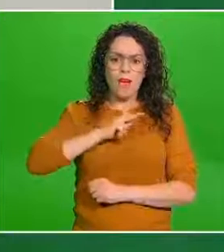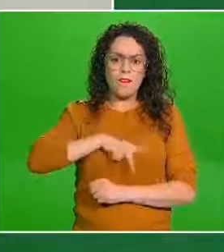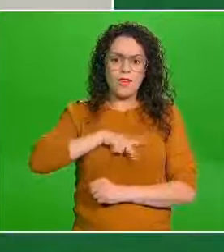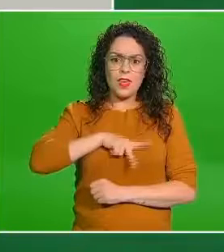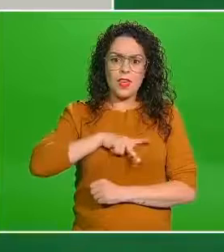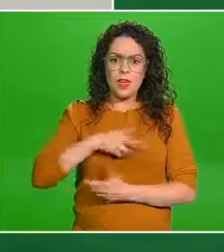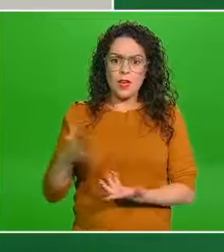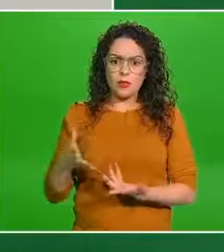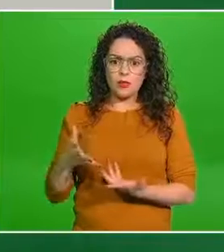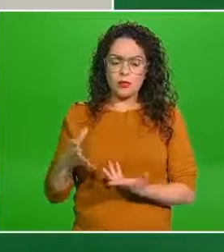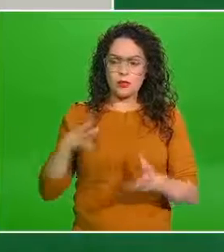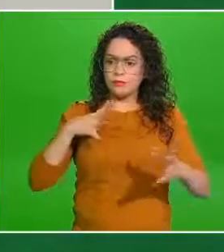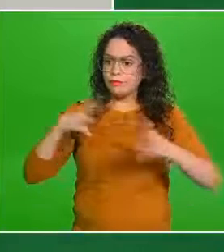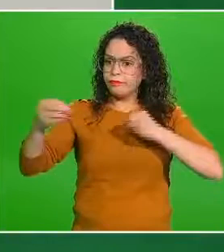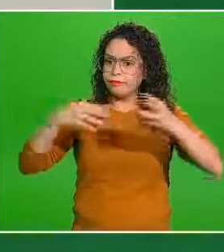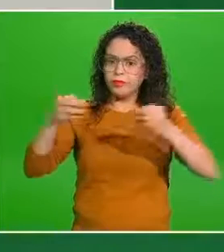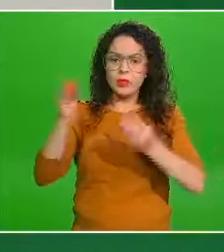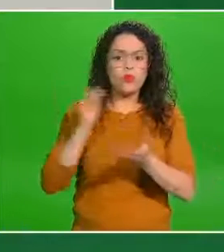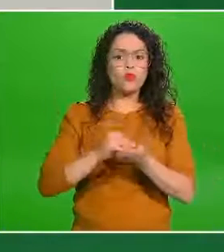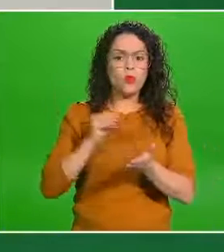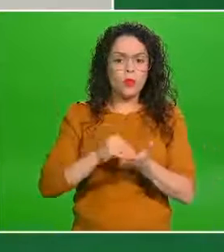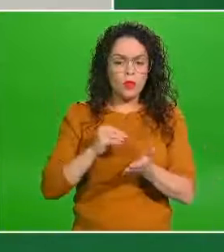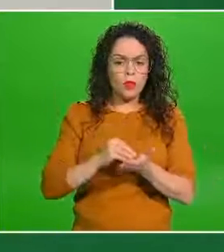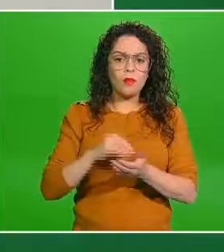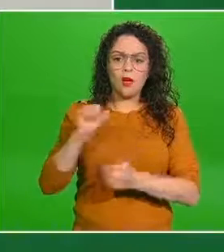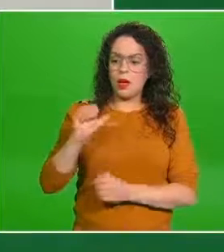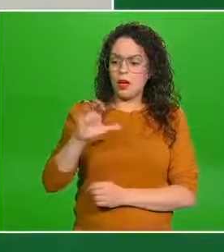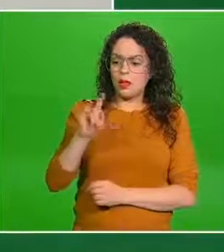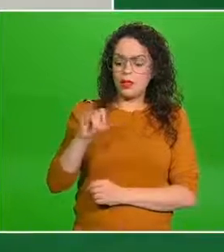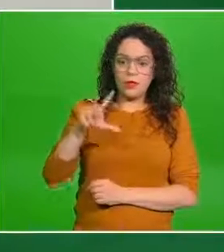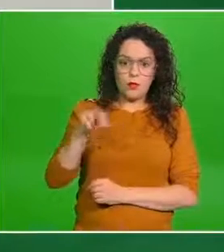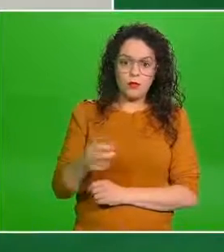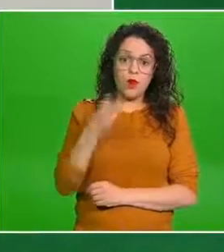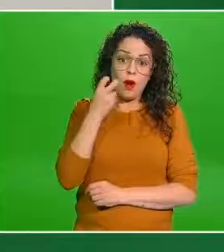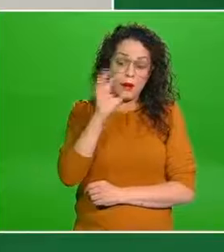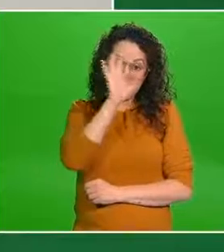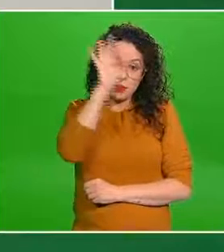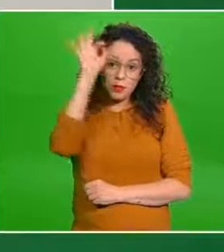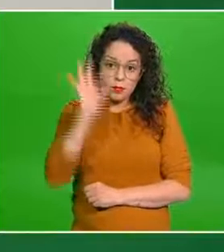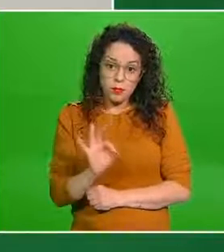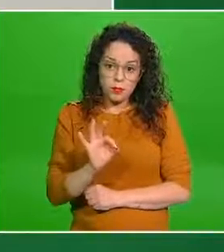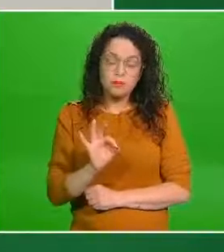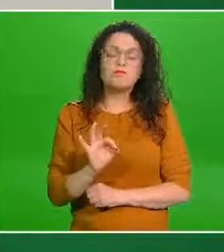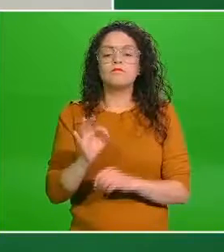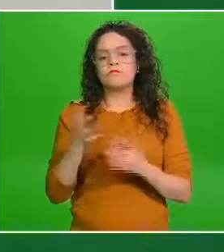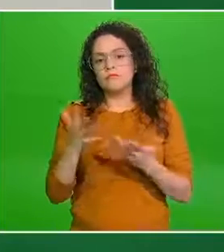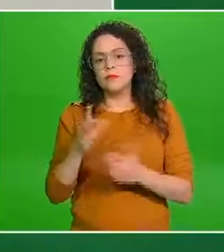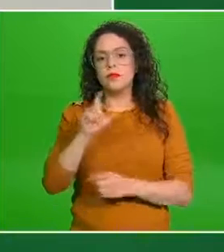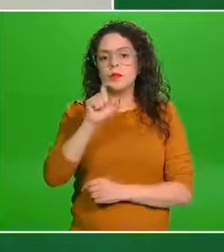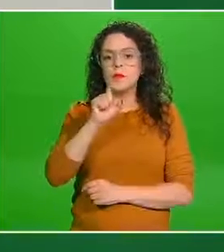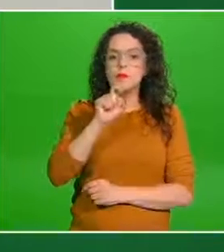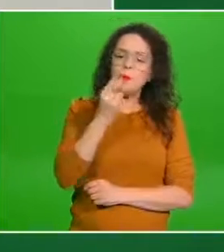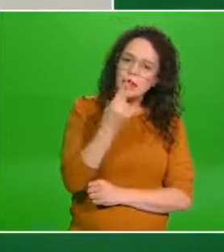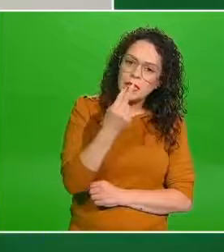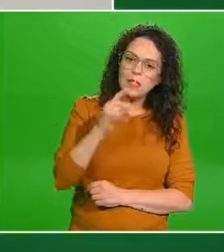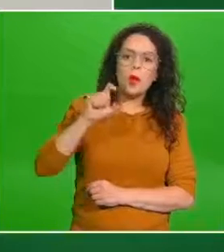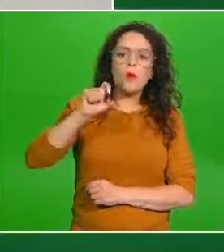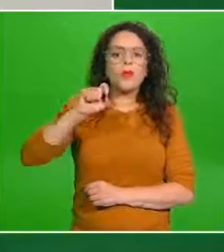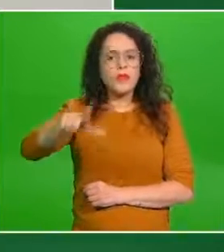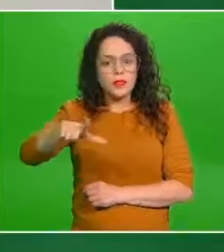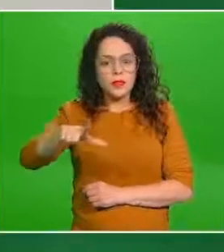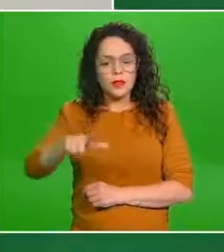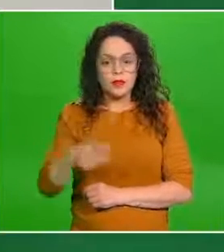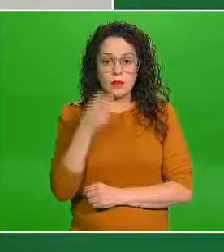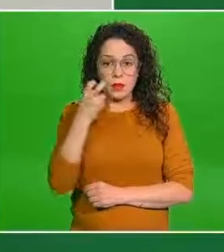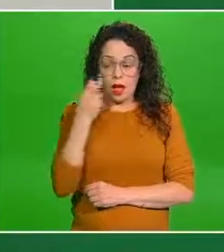todavía hay magnitud de presentación de casos y que el porcentaje, por lo tanto, está en 25, está en 27. Entonces, cuando vemos esta